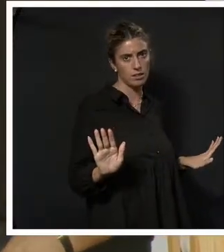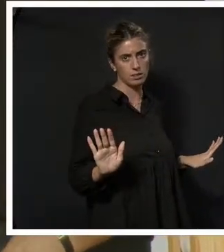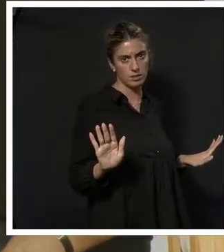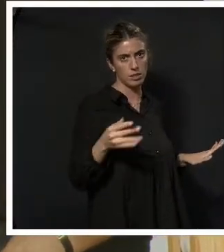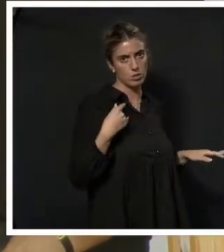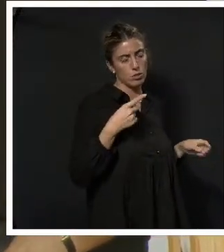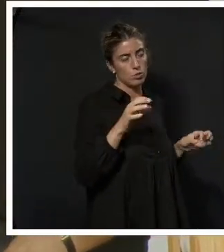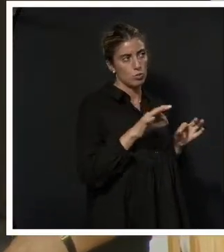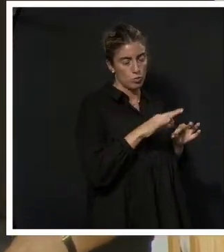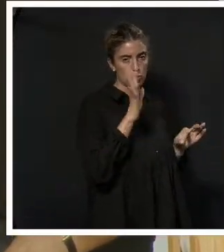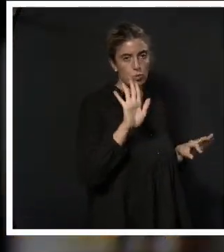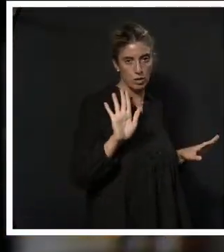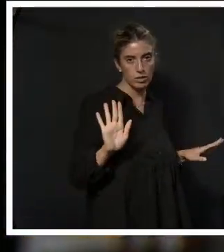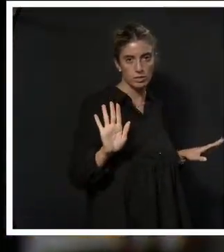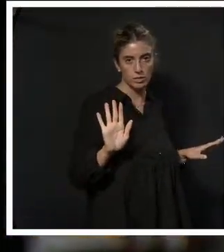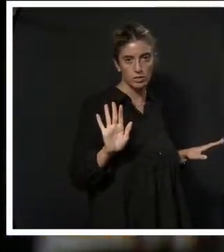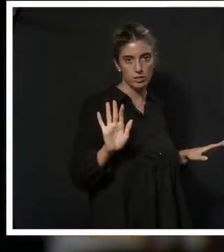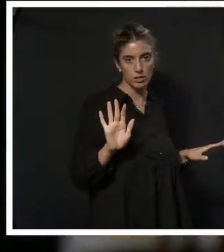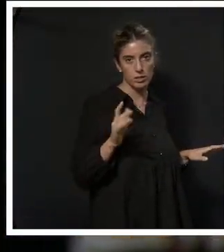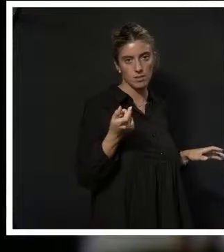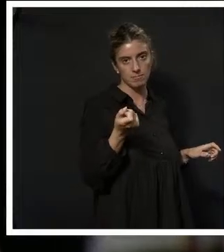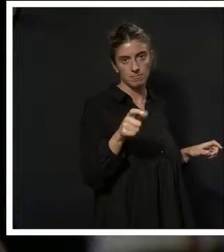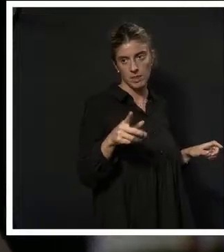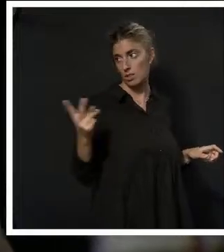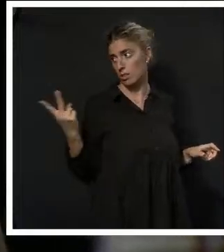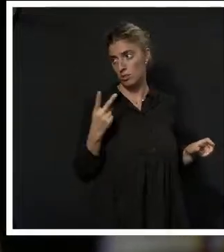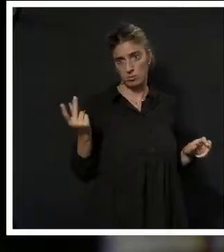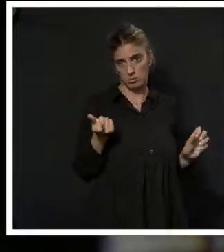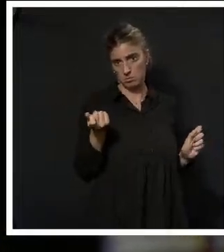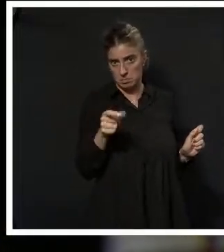que lo ve bastante bien pero bueno en ese sentido somos un poco parecidos